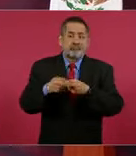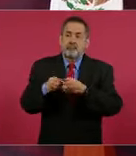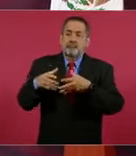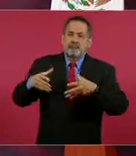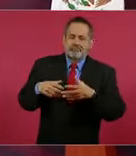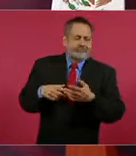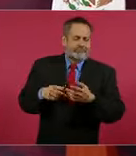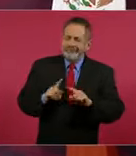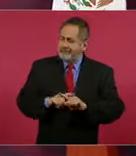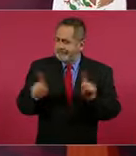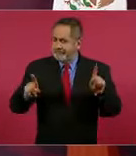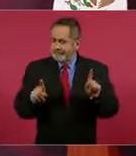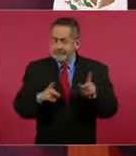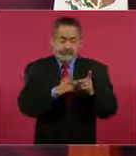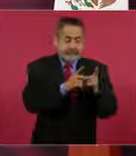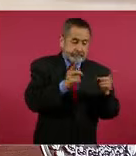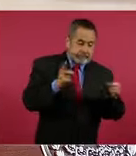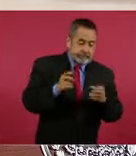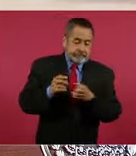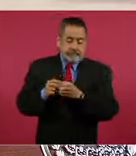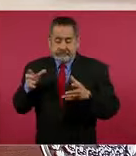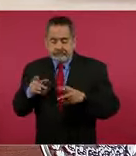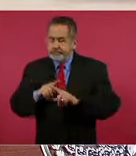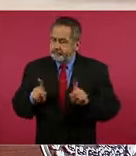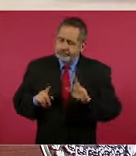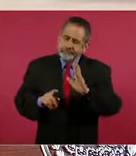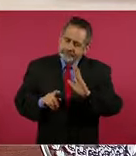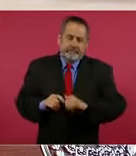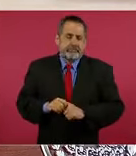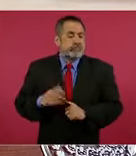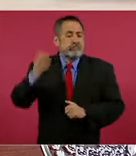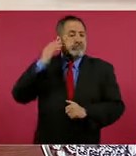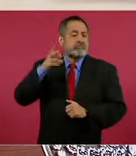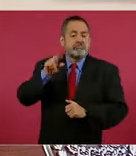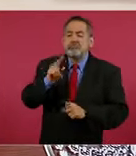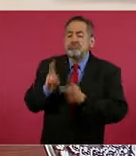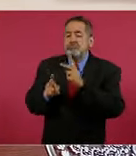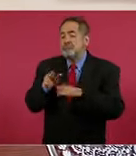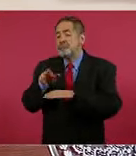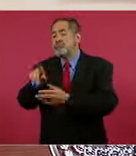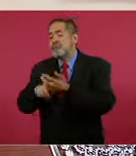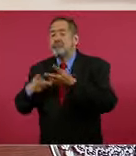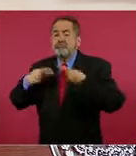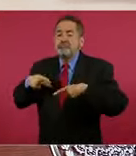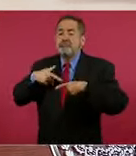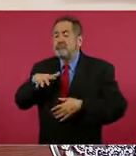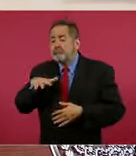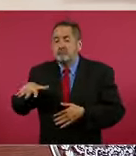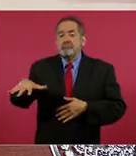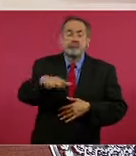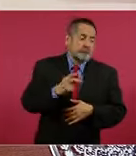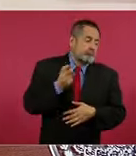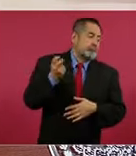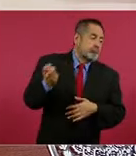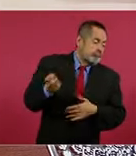No se hablaba del pueblo y mucho menos